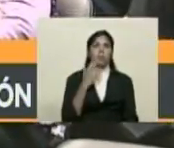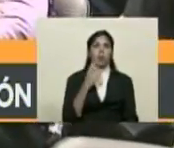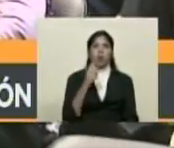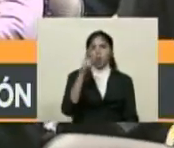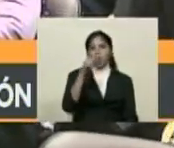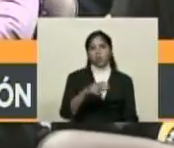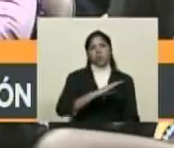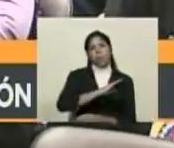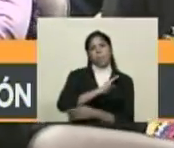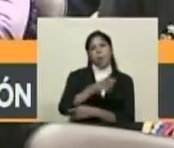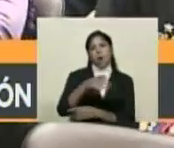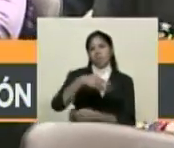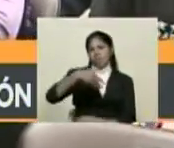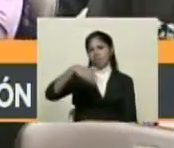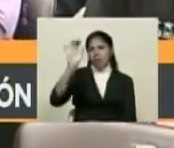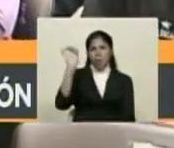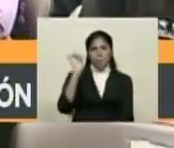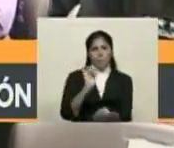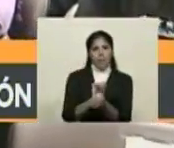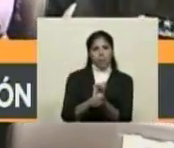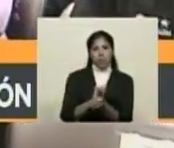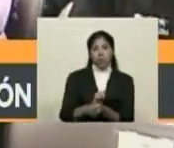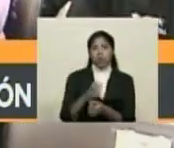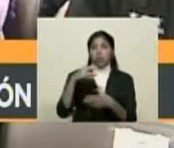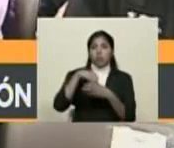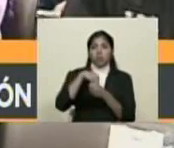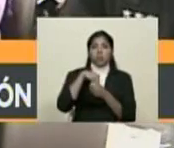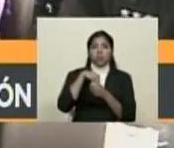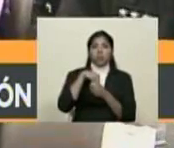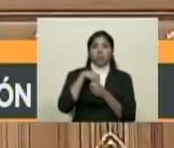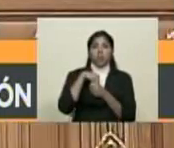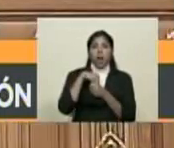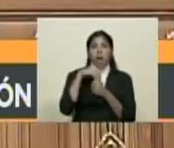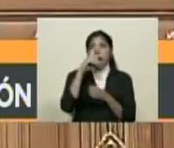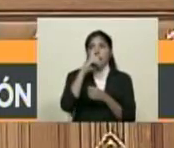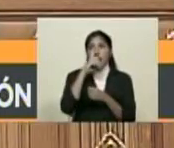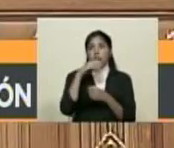prisión donde dura años y años sin ir a una audiencia.